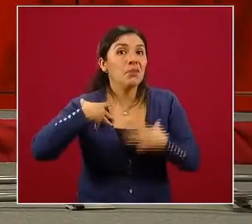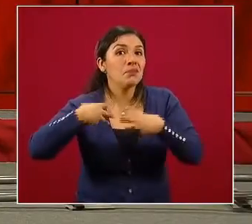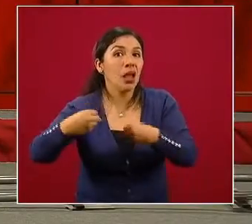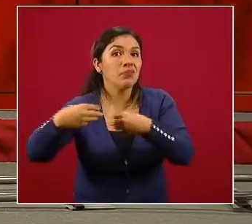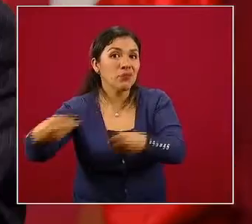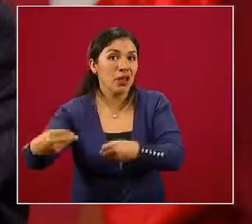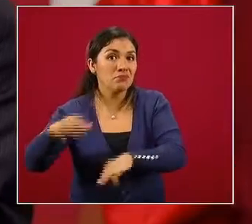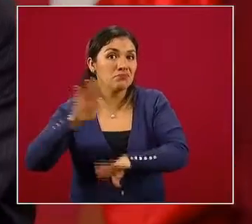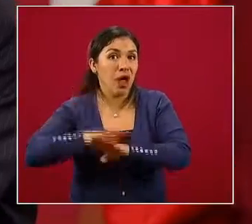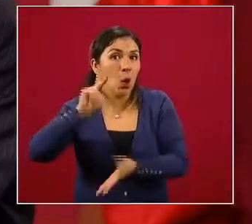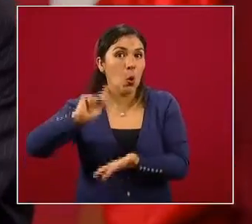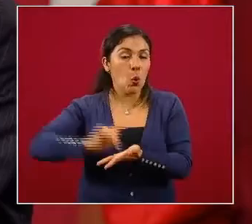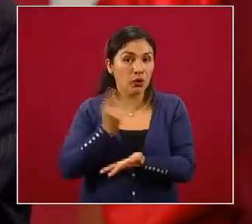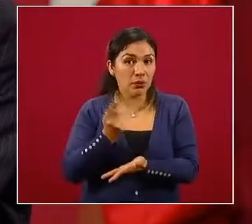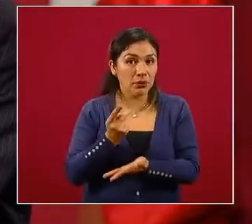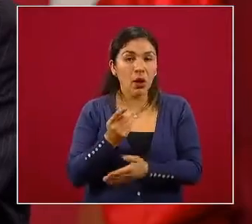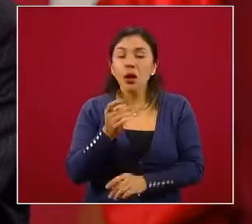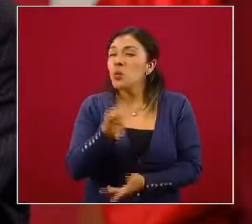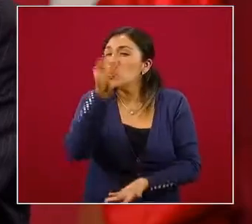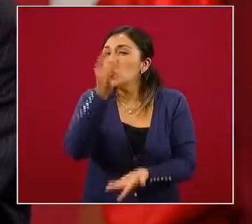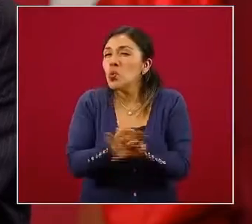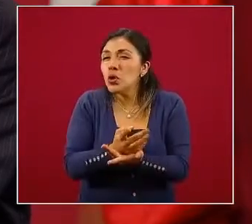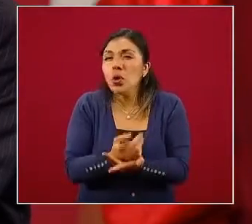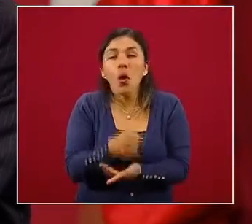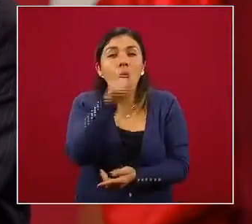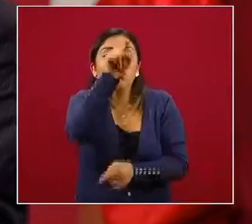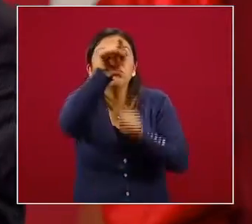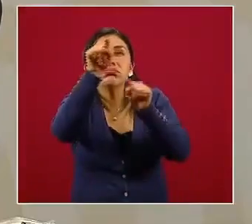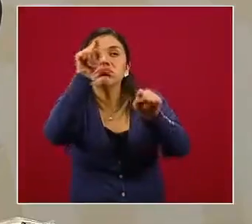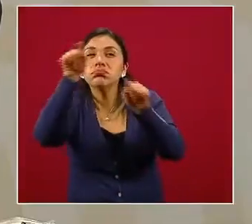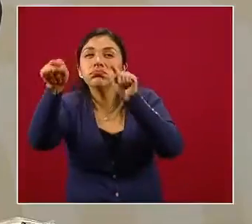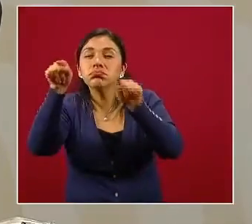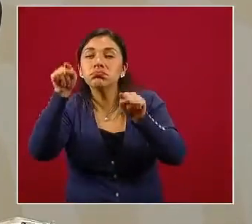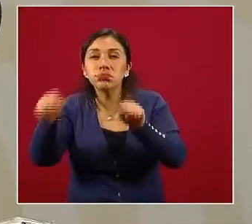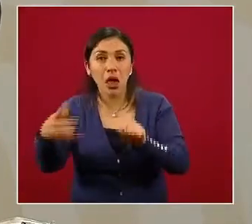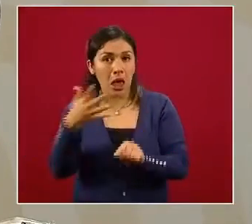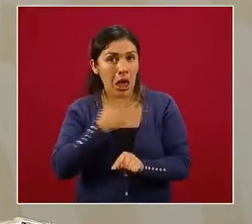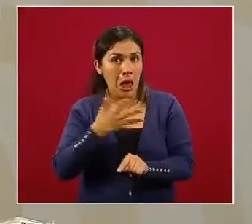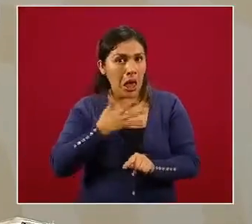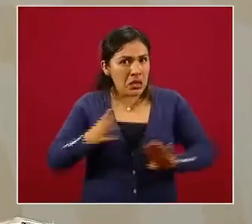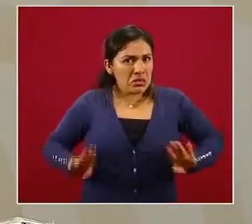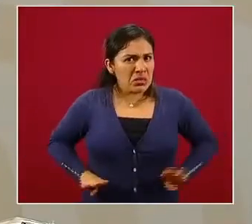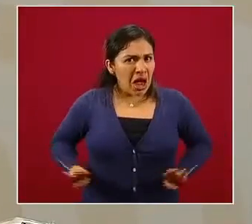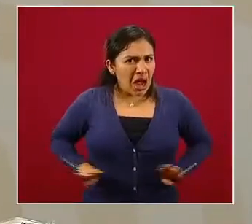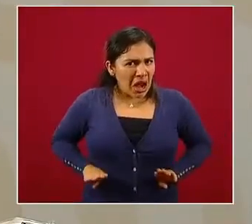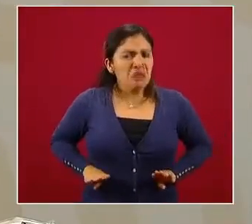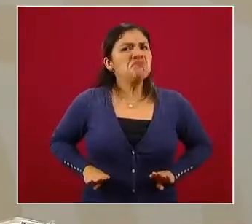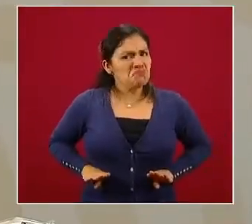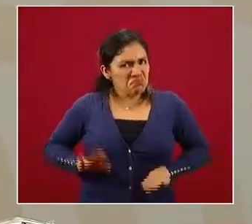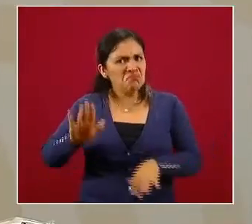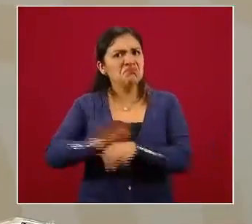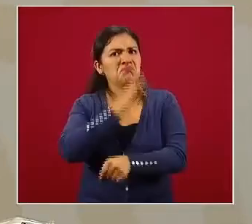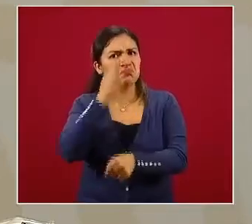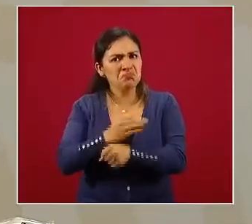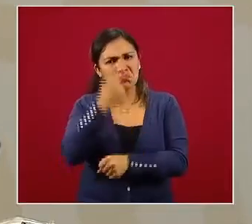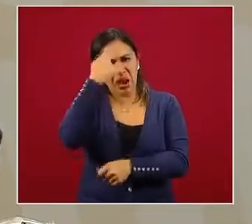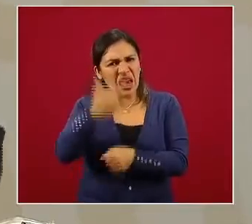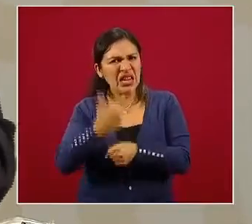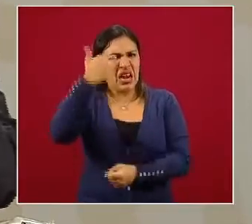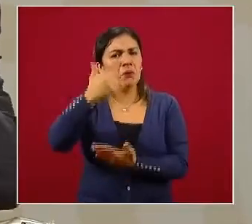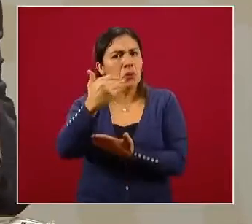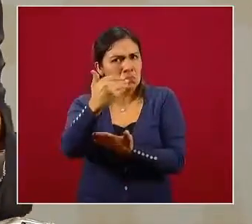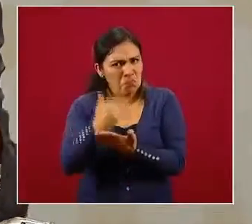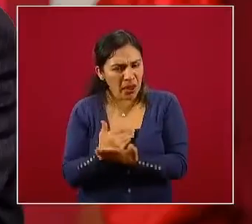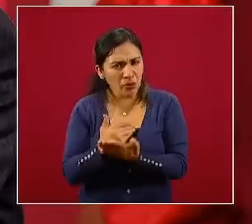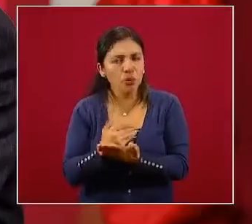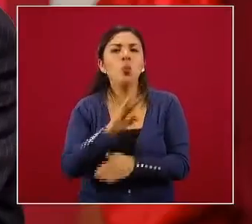epidémico. Y solo en aquellos que tengan las características suficientes para un bajo riesgo, habrá